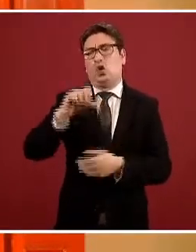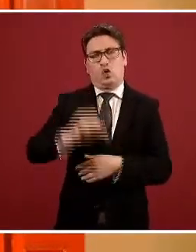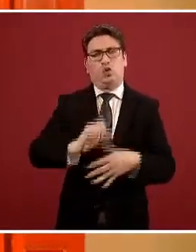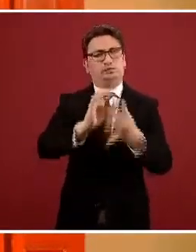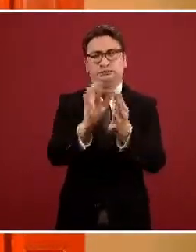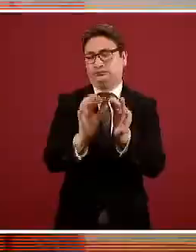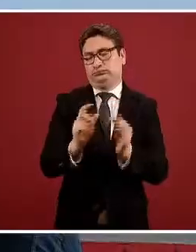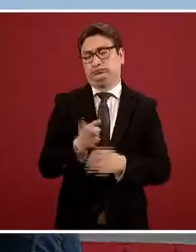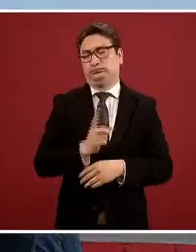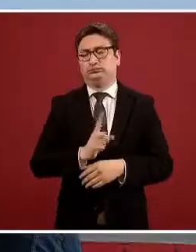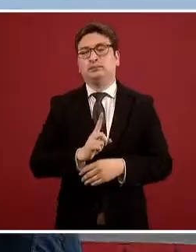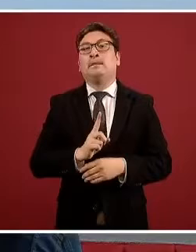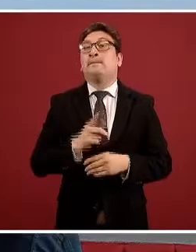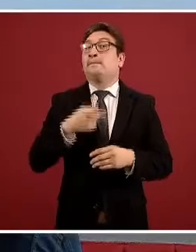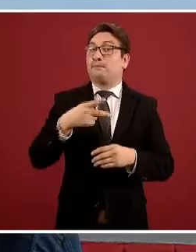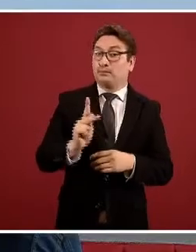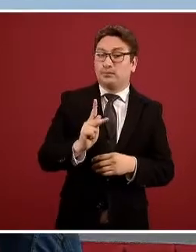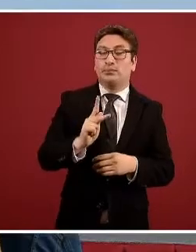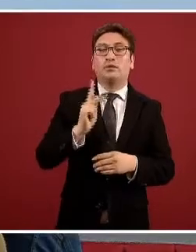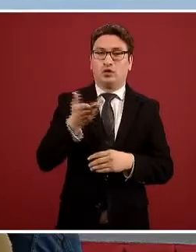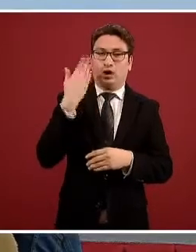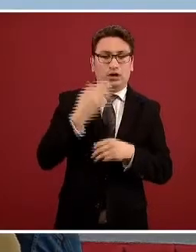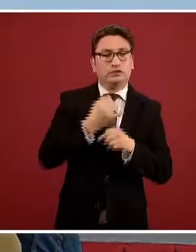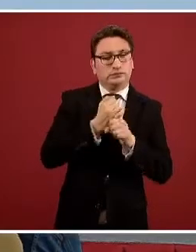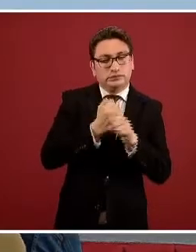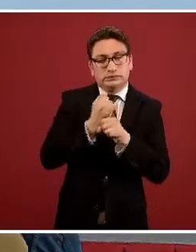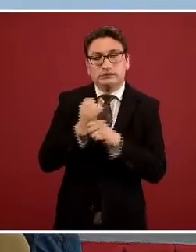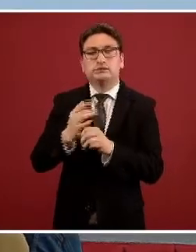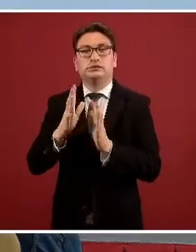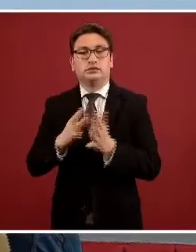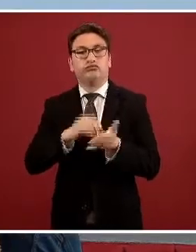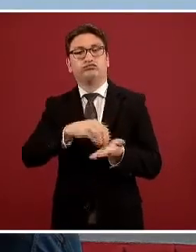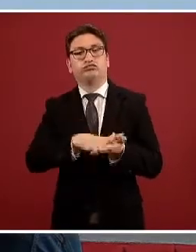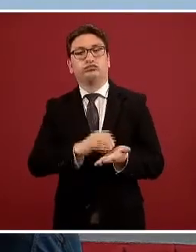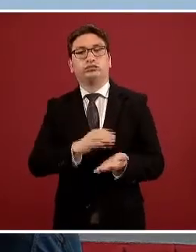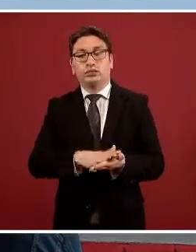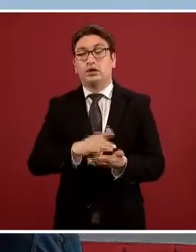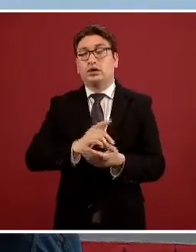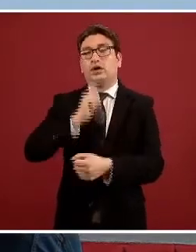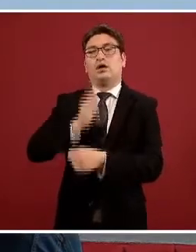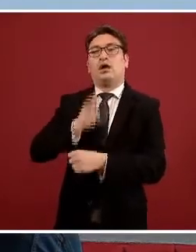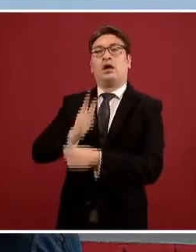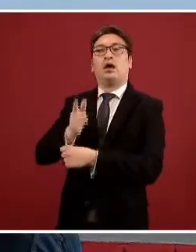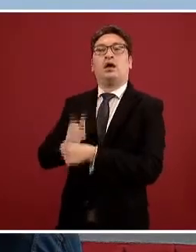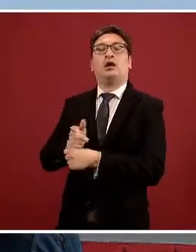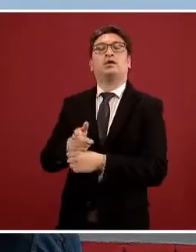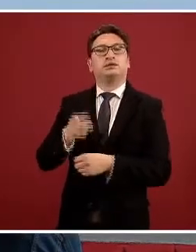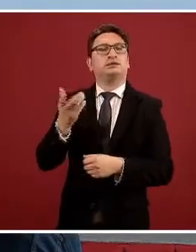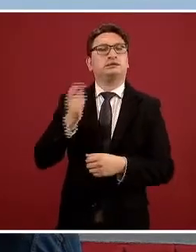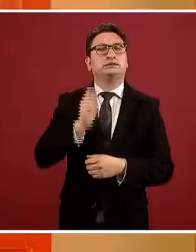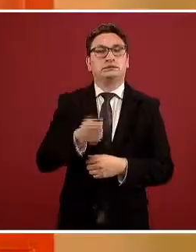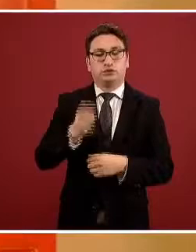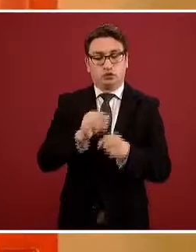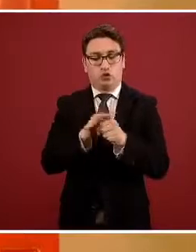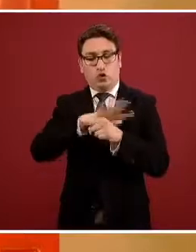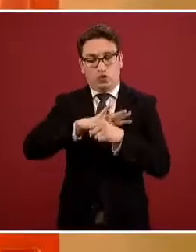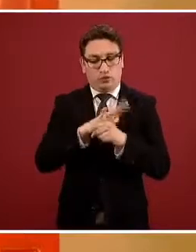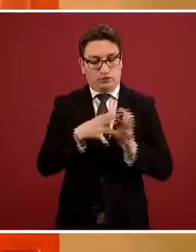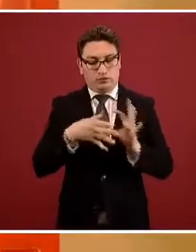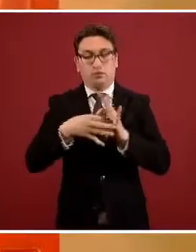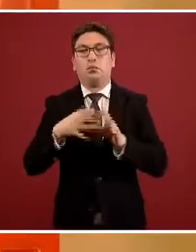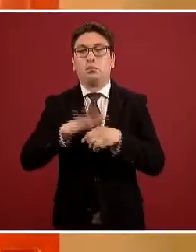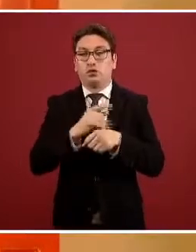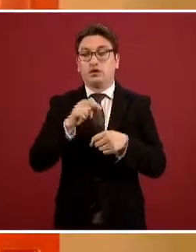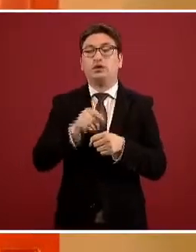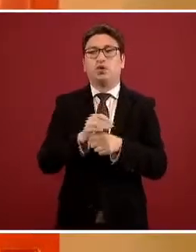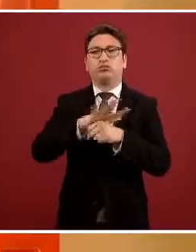tocaremos, pero se ha documentado también una serie de lesiones que tienen que ver con COVID. El virus es un virus